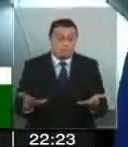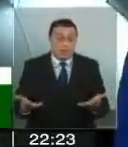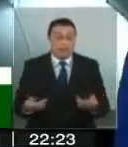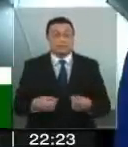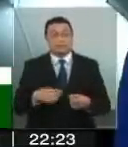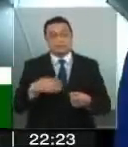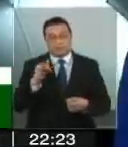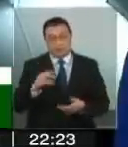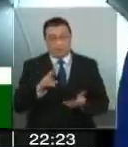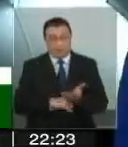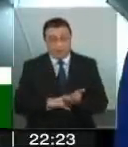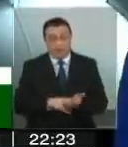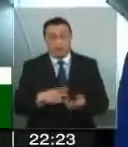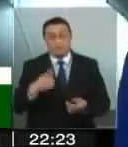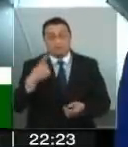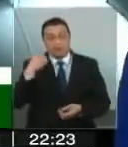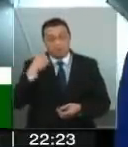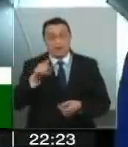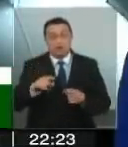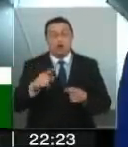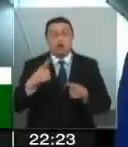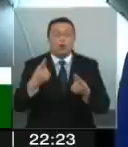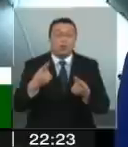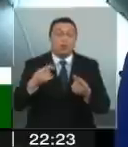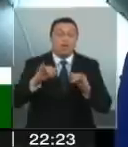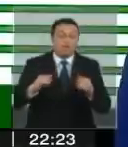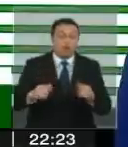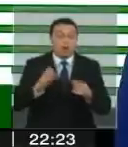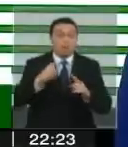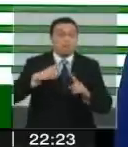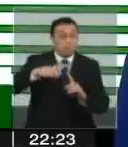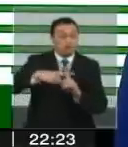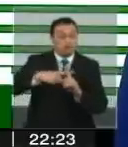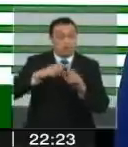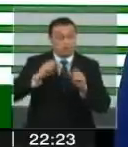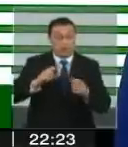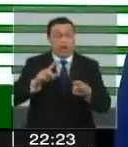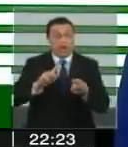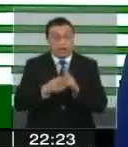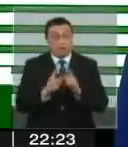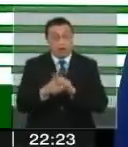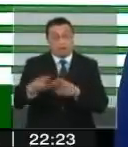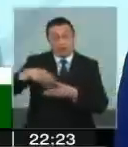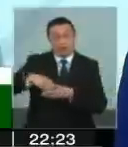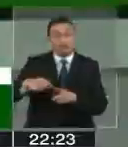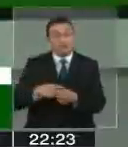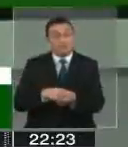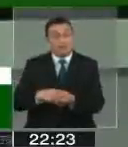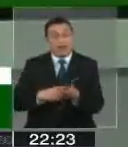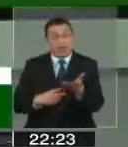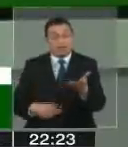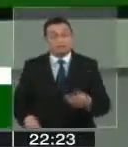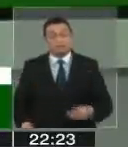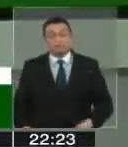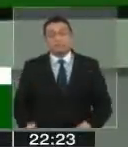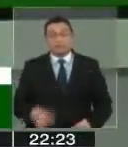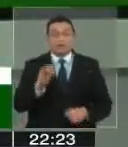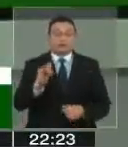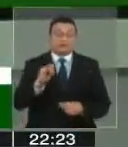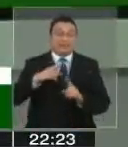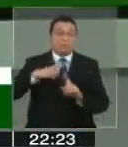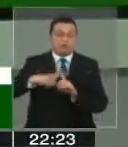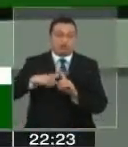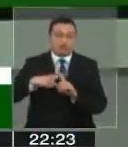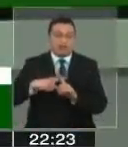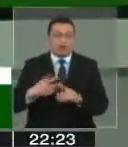es cierto, pero también me imagino que de alguna manera también positiva provoca cambios en la familia. Sí, positiva en el